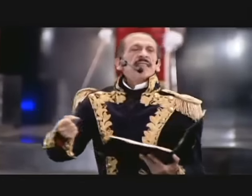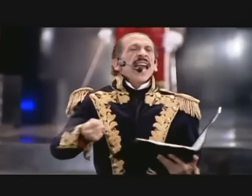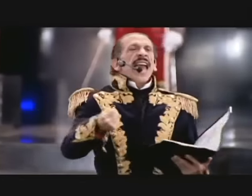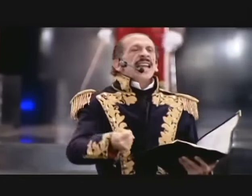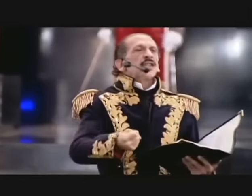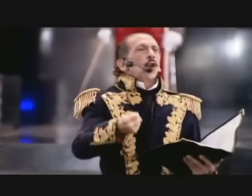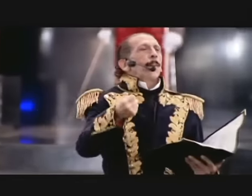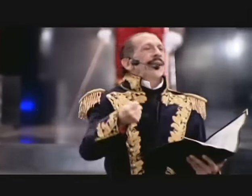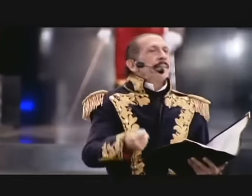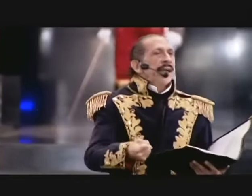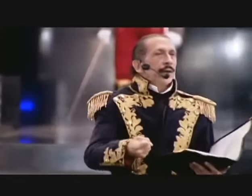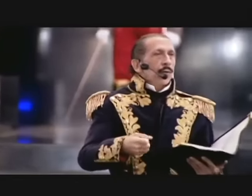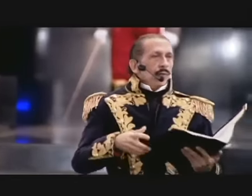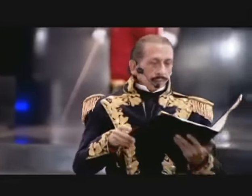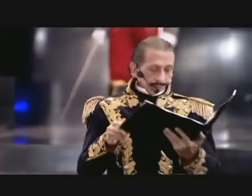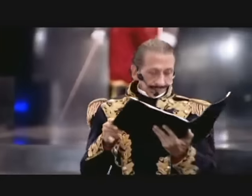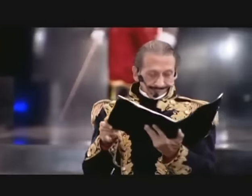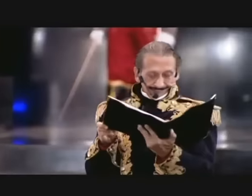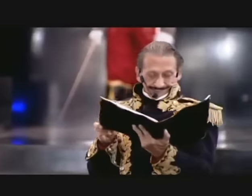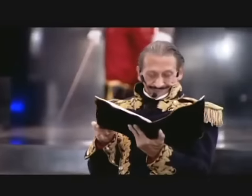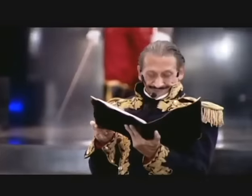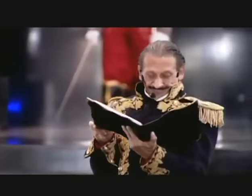patria es lo primero.